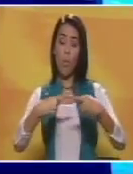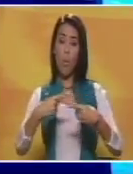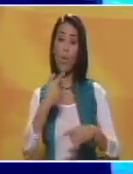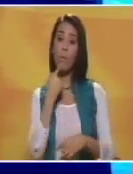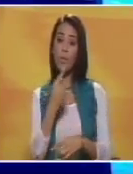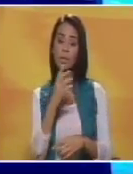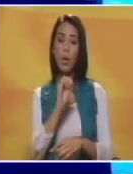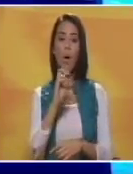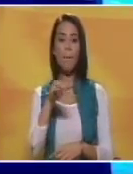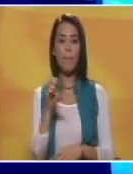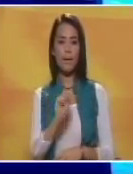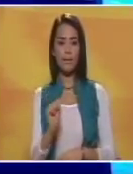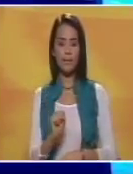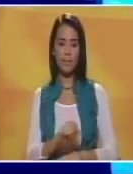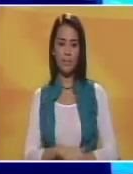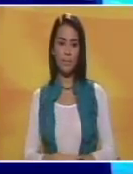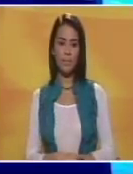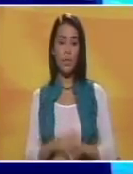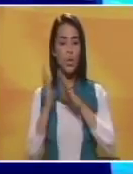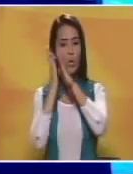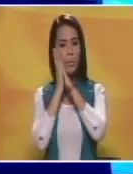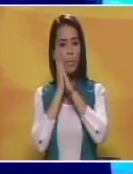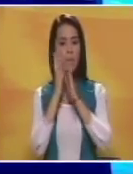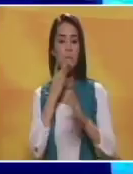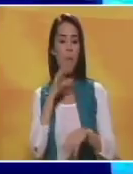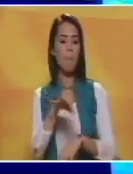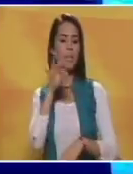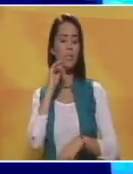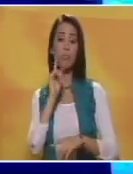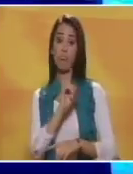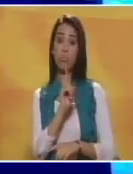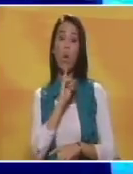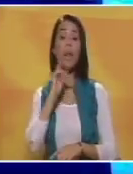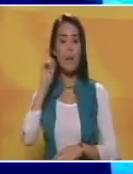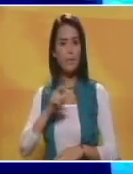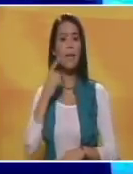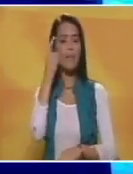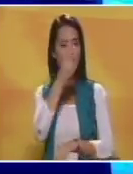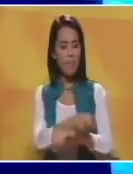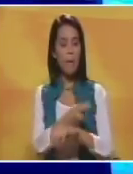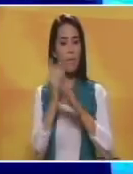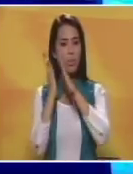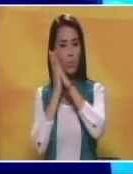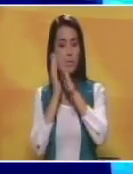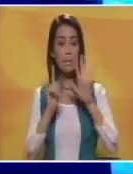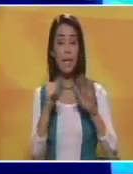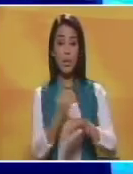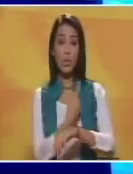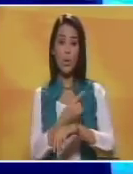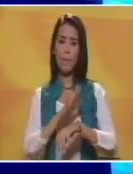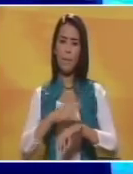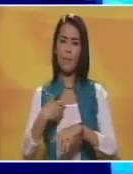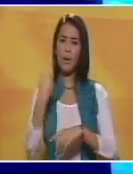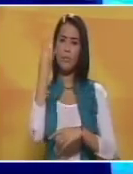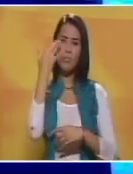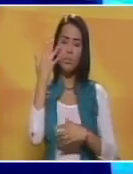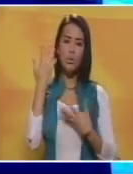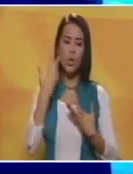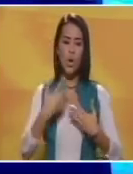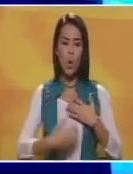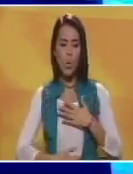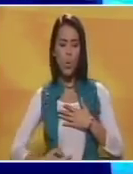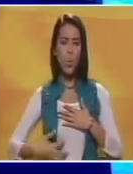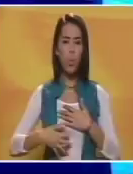la Organización Mundial de la Salud. Dormir no es un placer, es una necesidad, pues la falta de sueño puede producir problemas